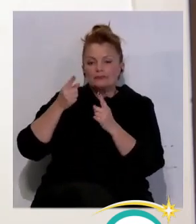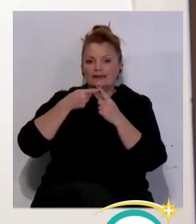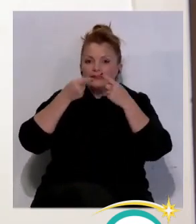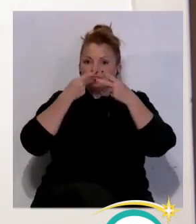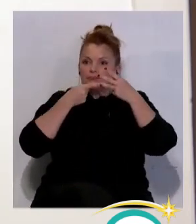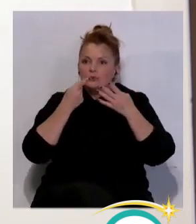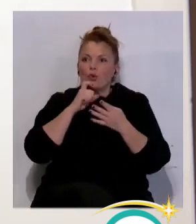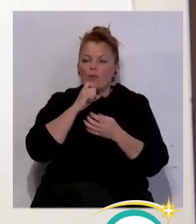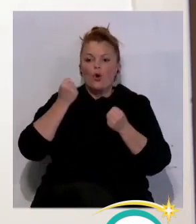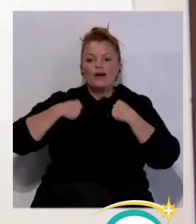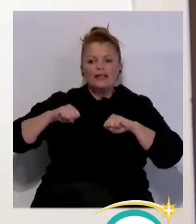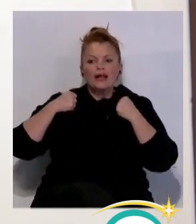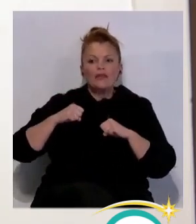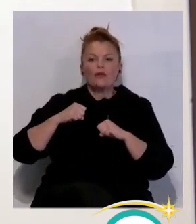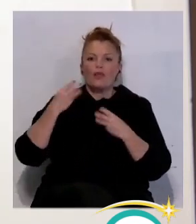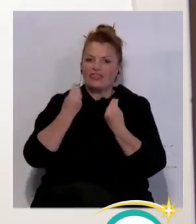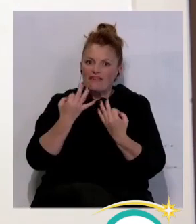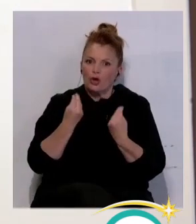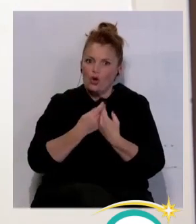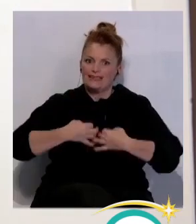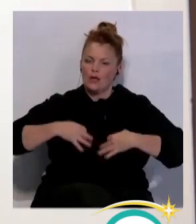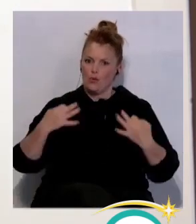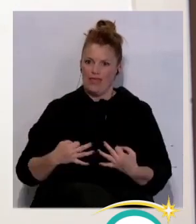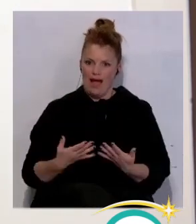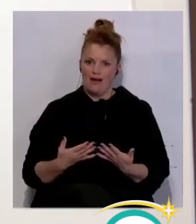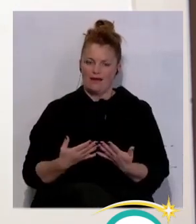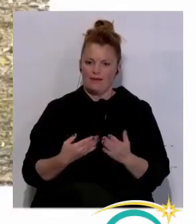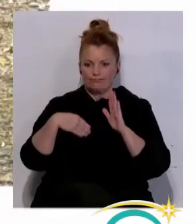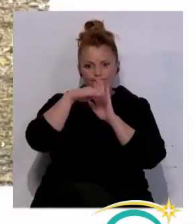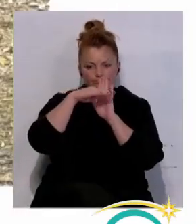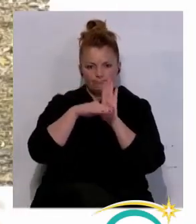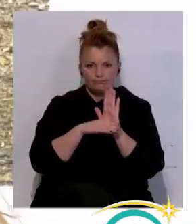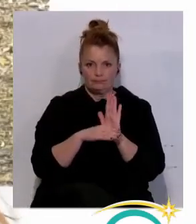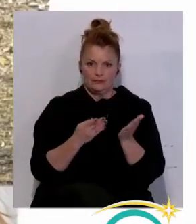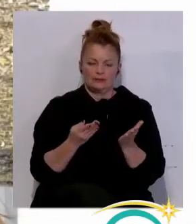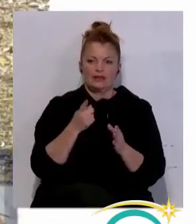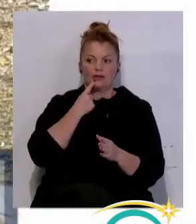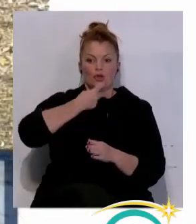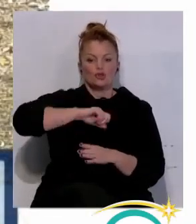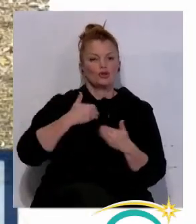unos patrones de seguridad, si no, no estamos actuando bien. Mi responsabilidad es